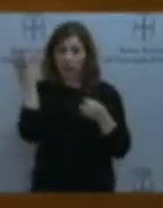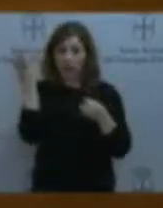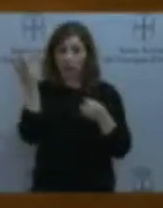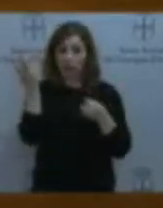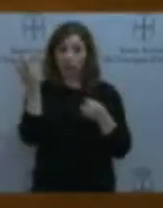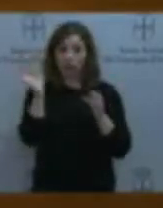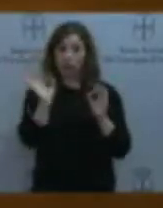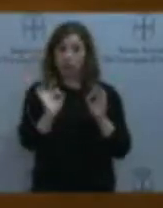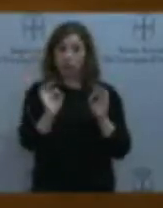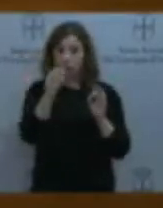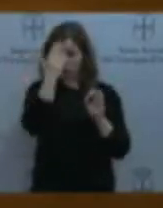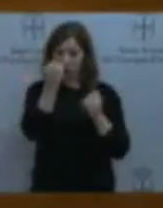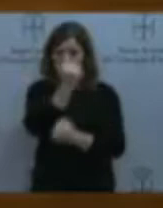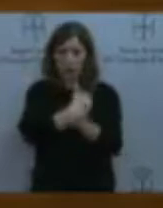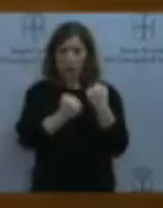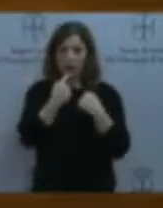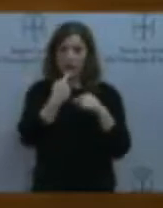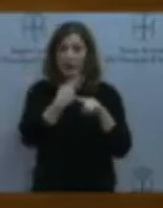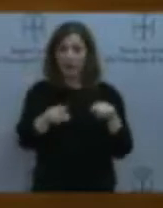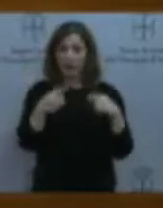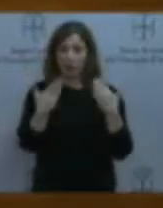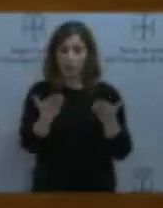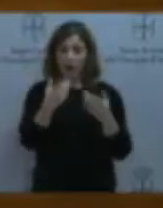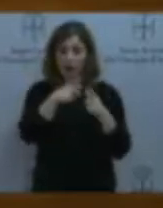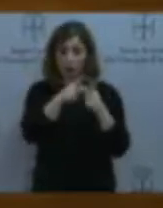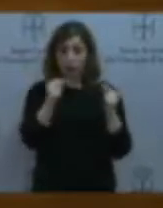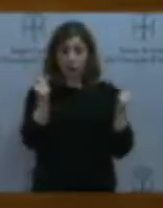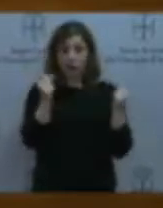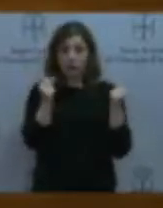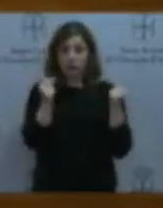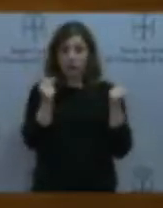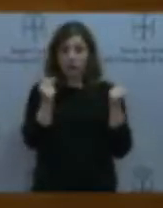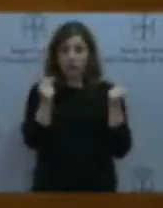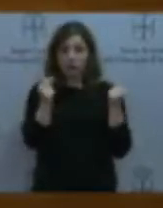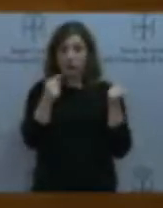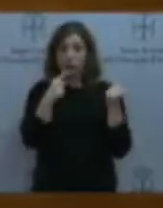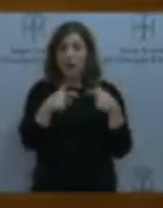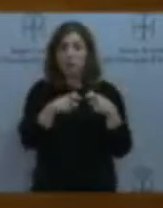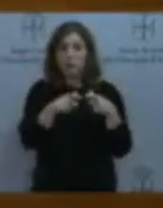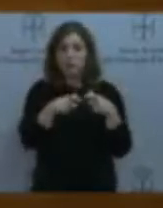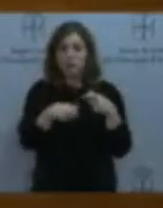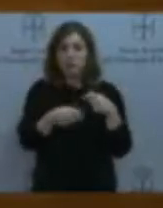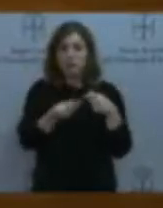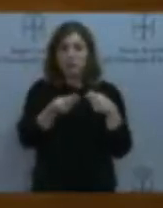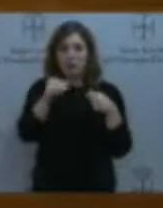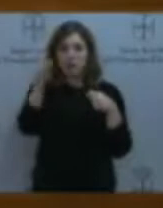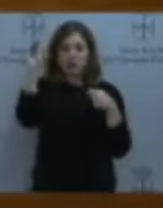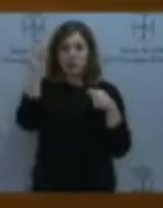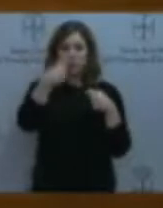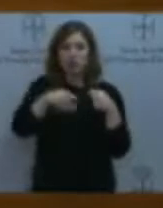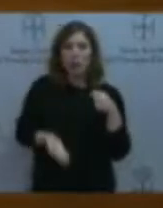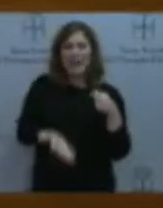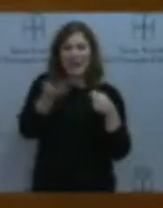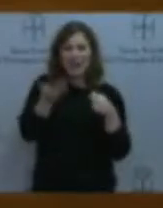las memorias económicas. Y es que el diferencial de Asturias no ha parado de aumentar. Somos la comunidad que más relevancia ha perdido en el PIB